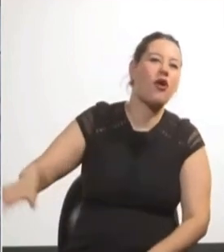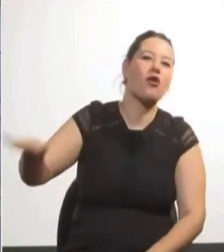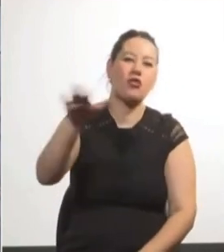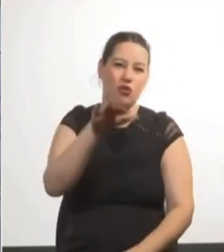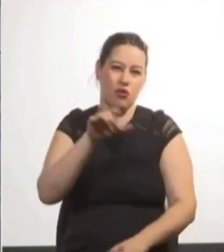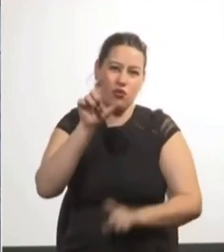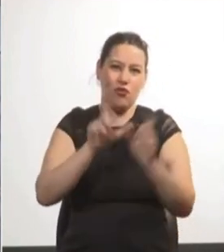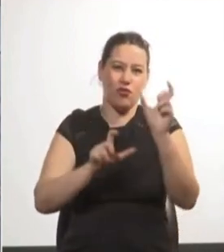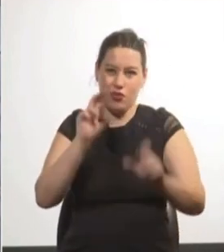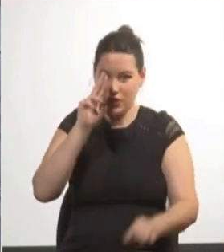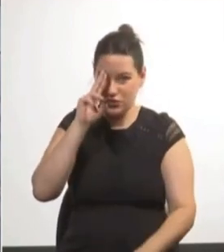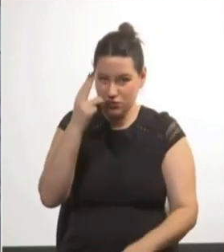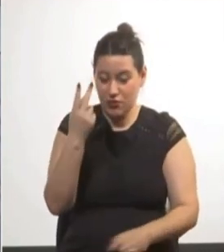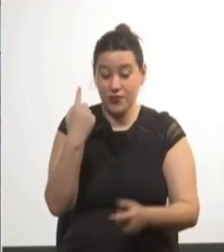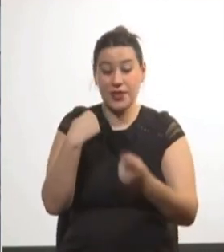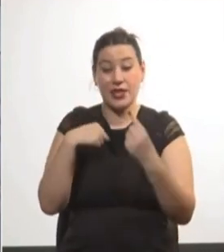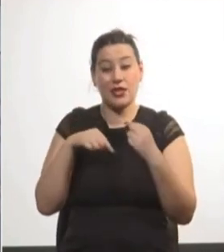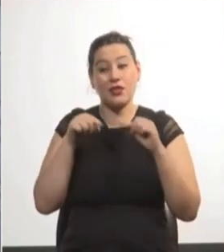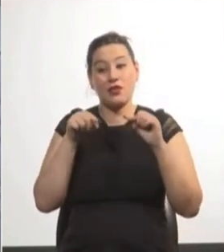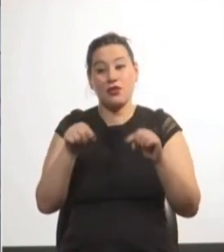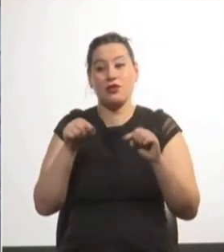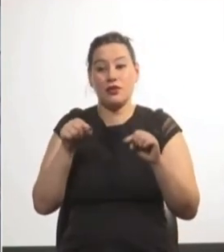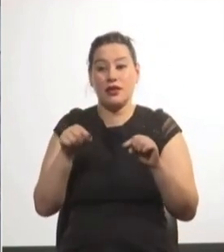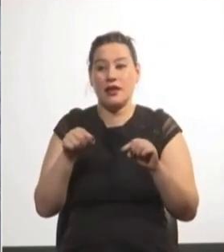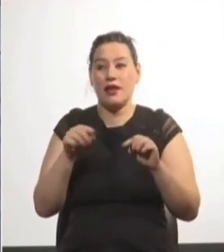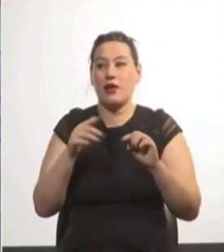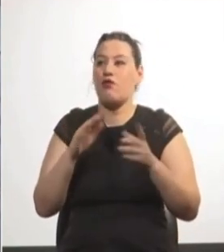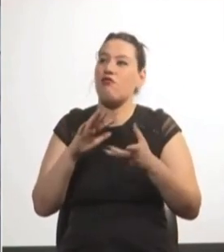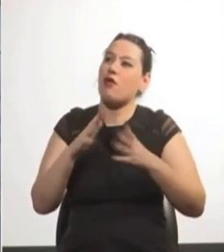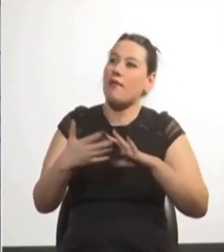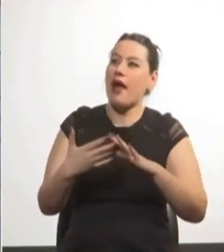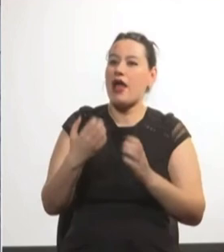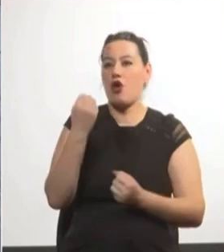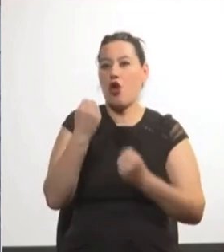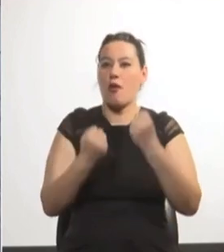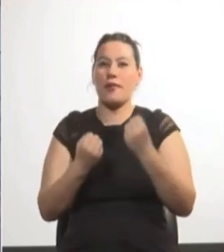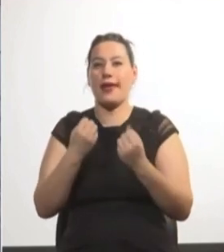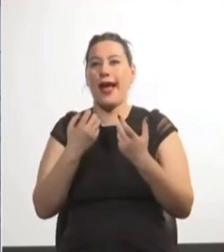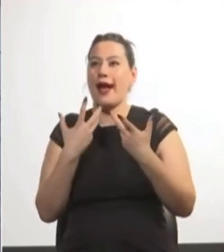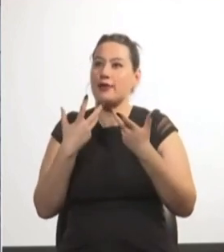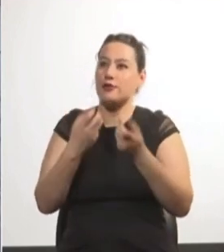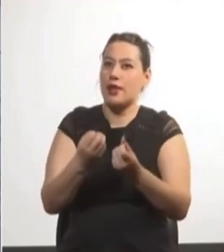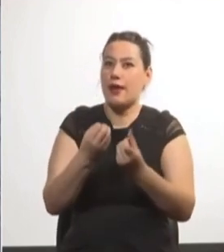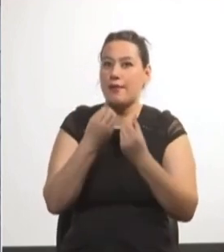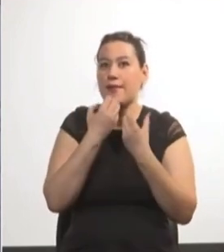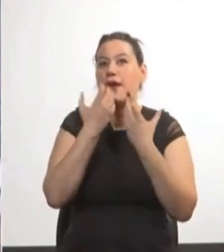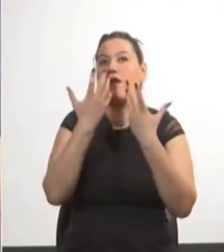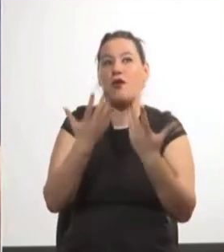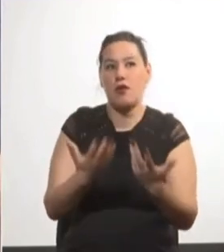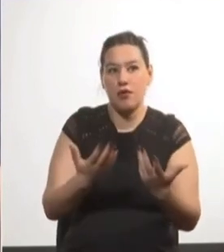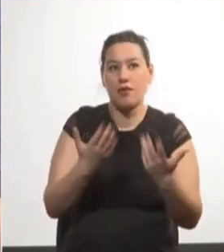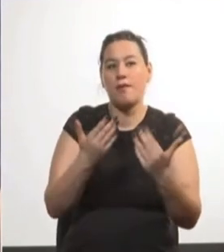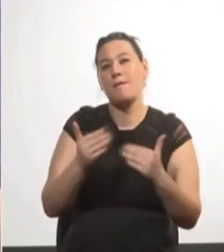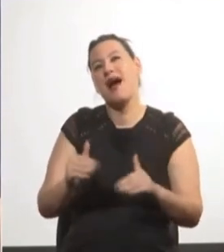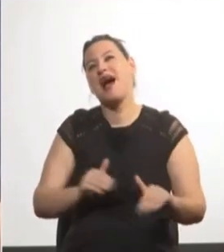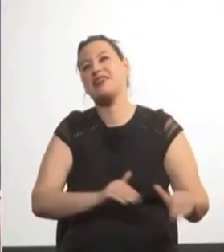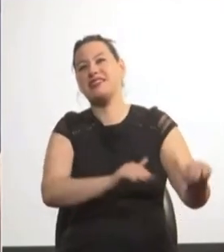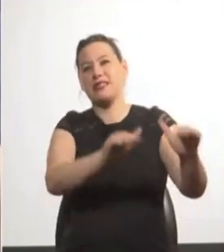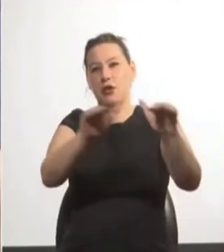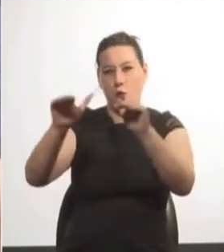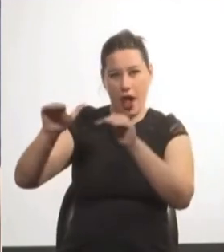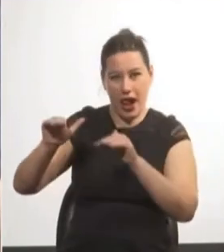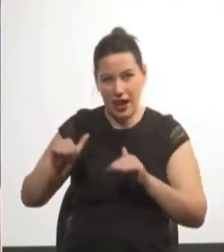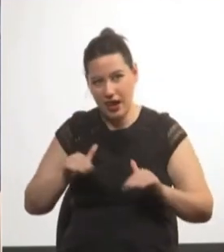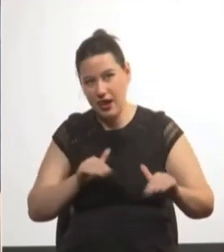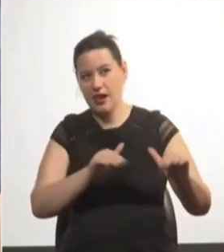y por lo tanto, ese supuesto alivio hubiera sido distribuido de una manera más